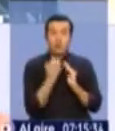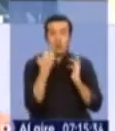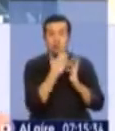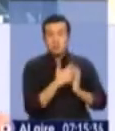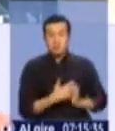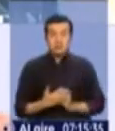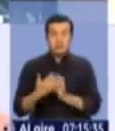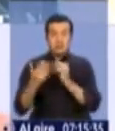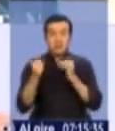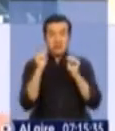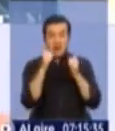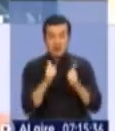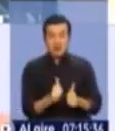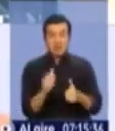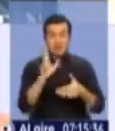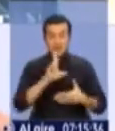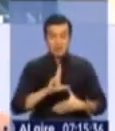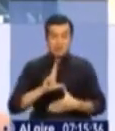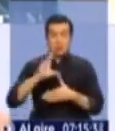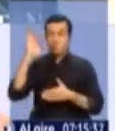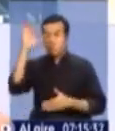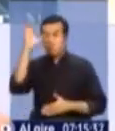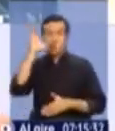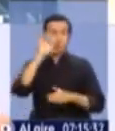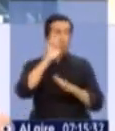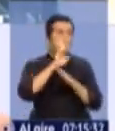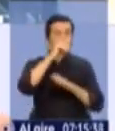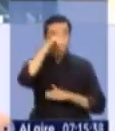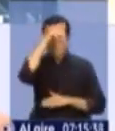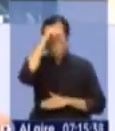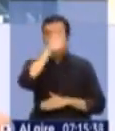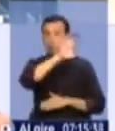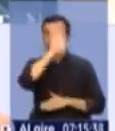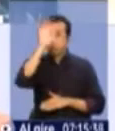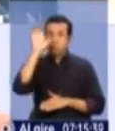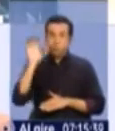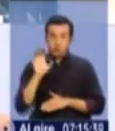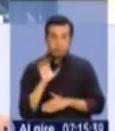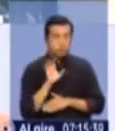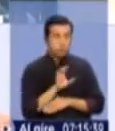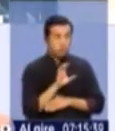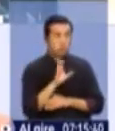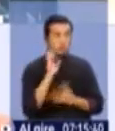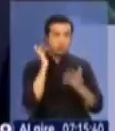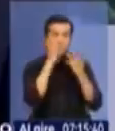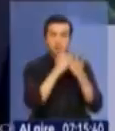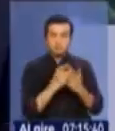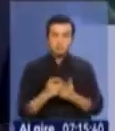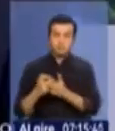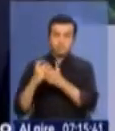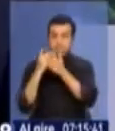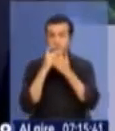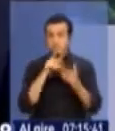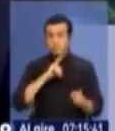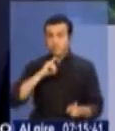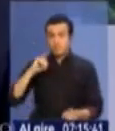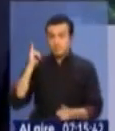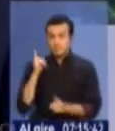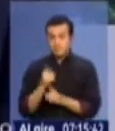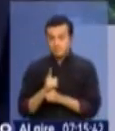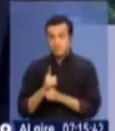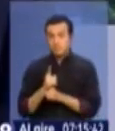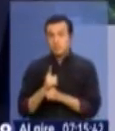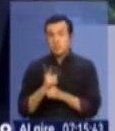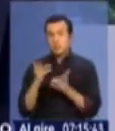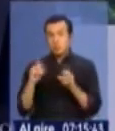latino entre colombia ecuador perú son redes porque además se les facilita un poco los grupos